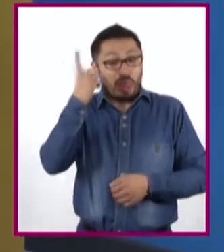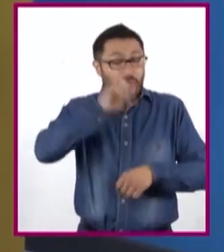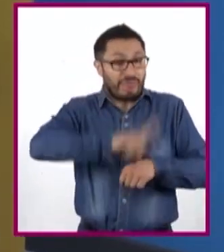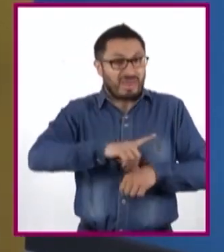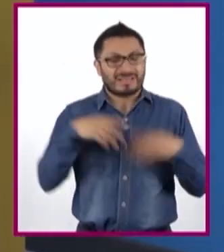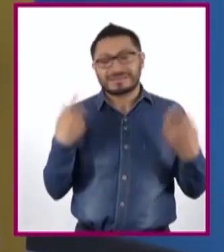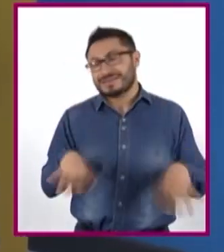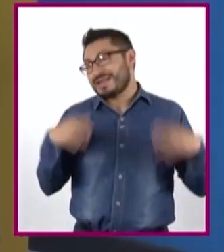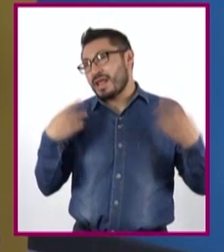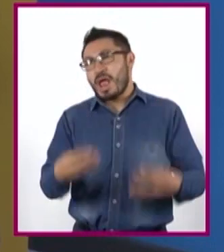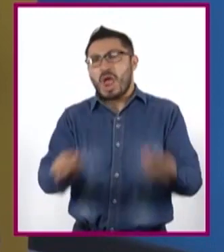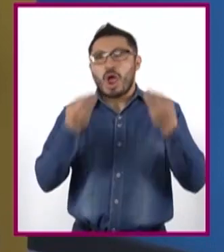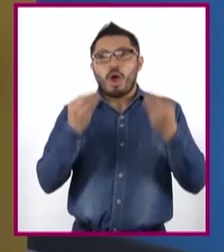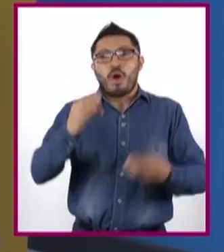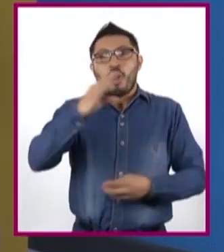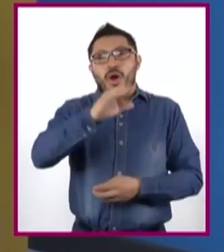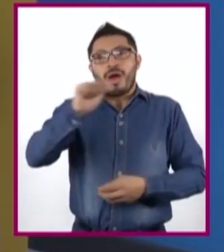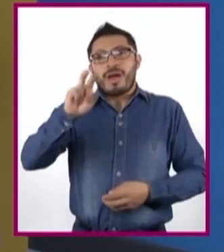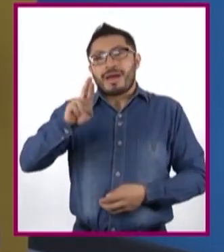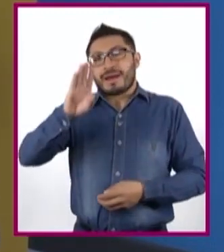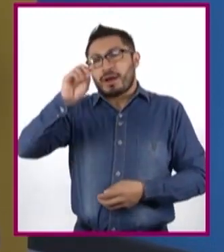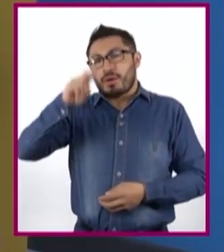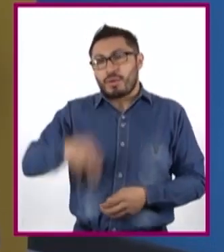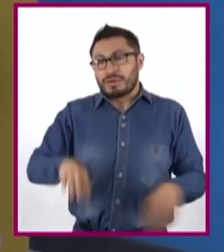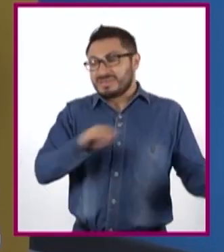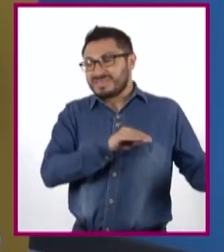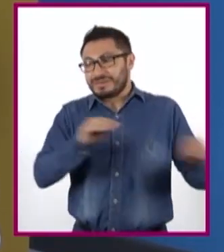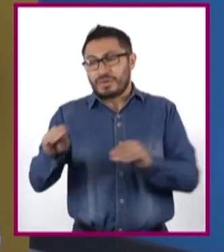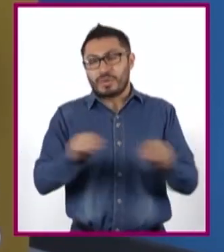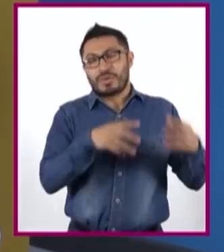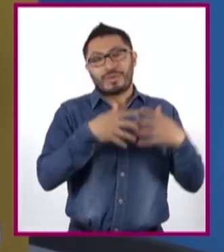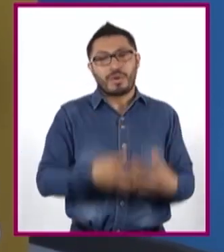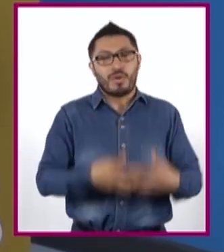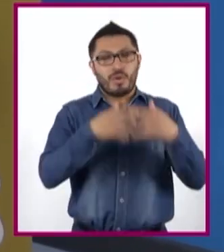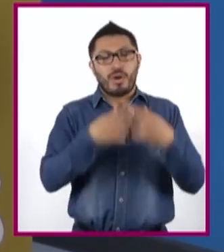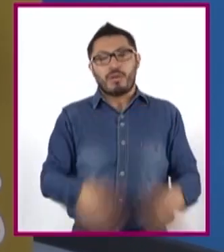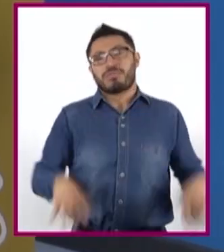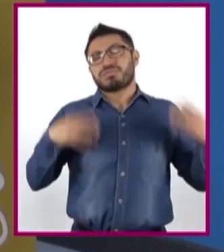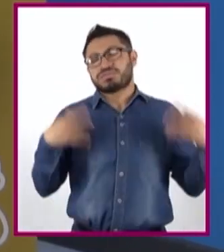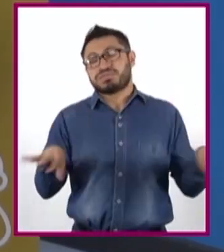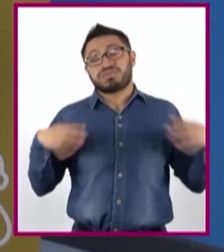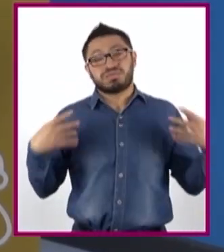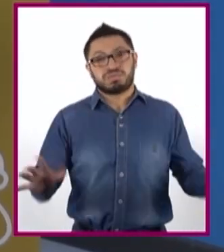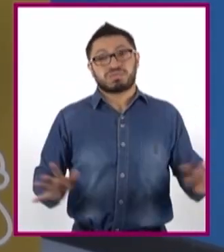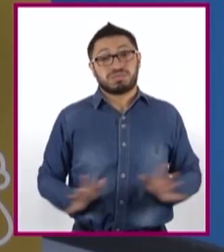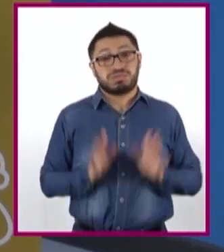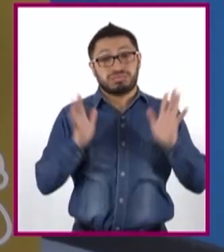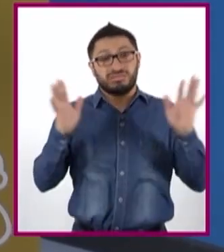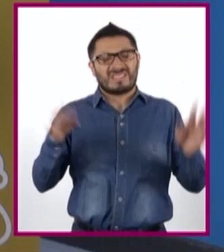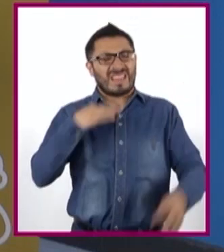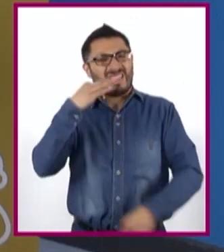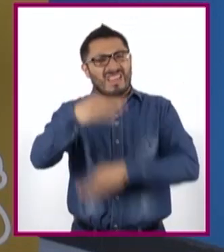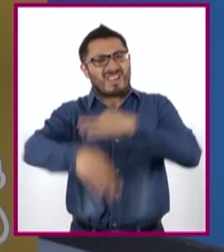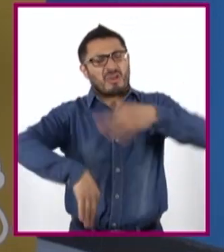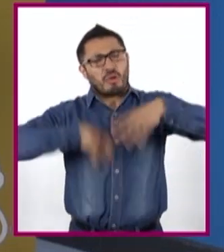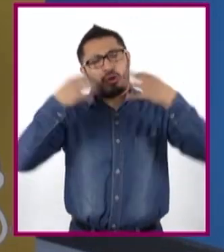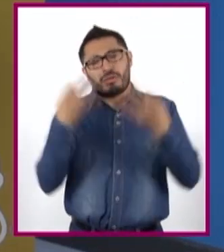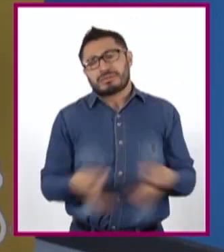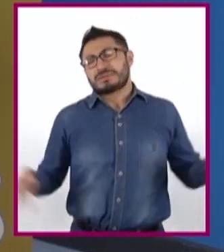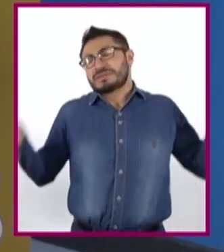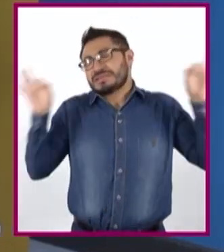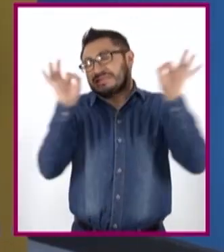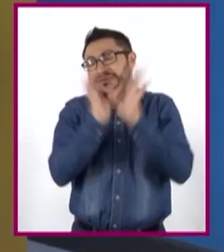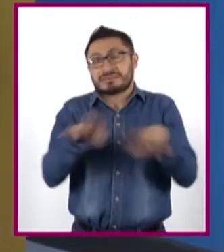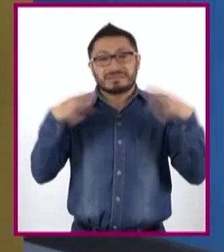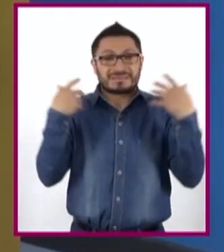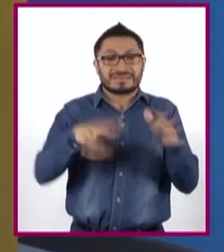se necesitaba mucho carbón para mover esas máquinas tan impresionantes. Todas son grandes proezas de la ingeniería y